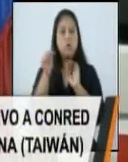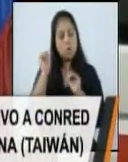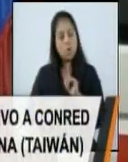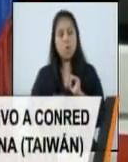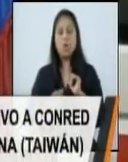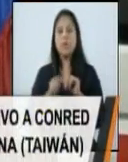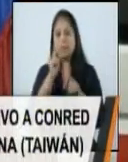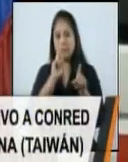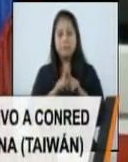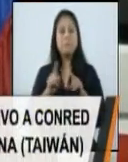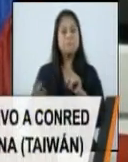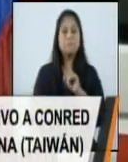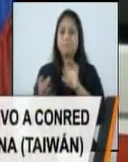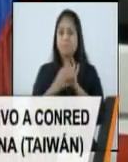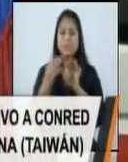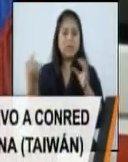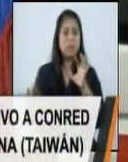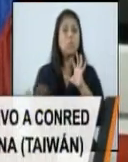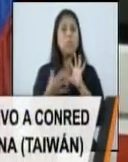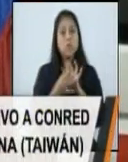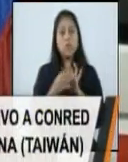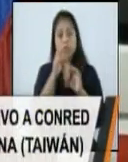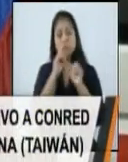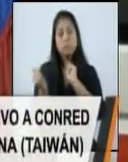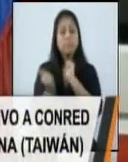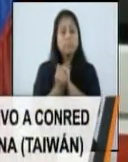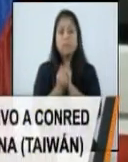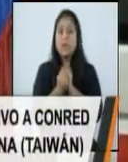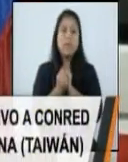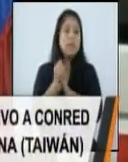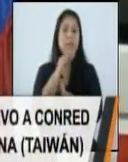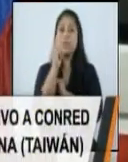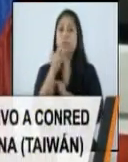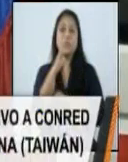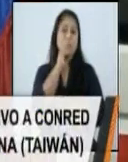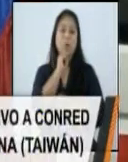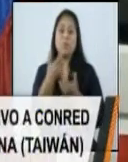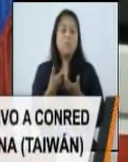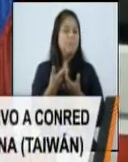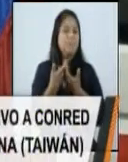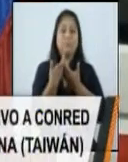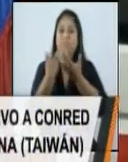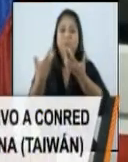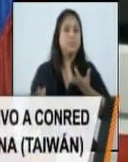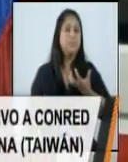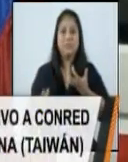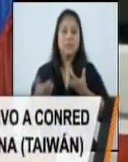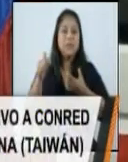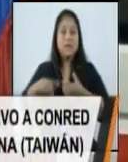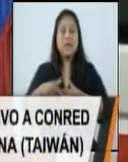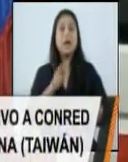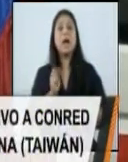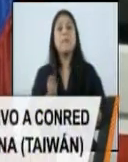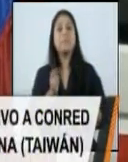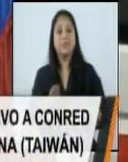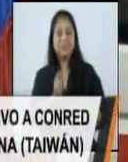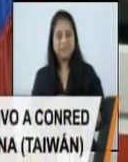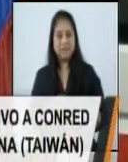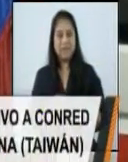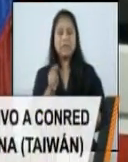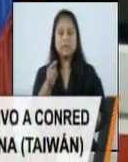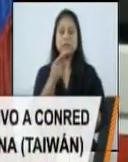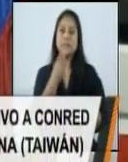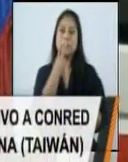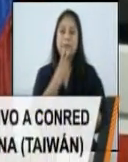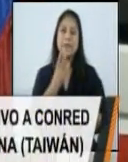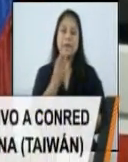nunca estamos unidos, hoy más que nunca nadie podrá separar esa amistad y esa hermandad